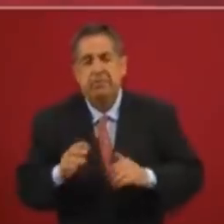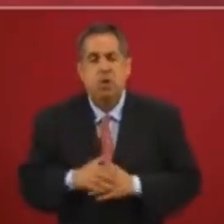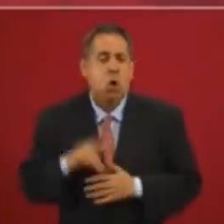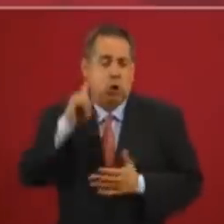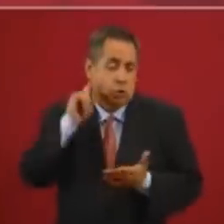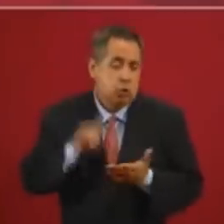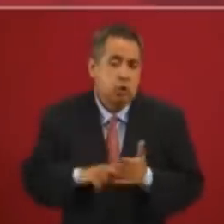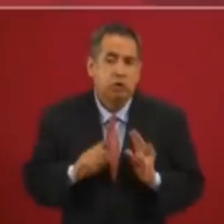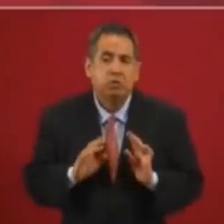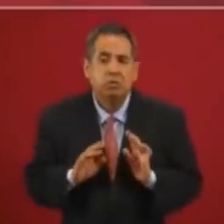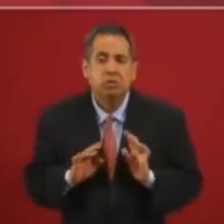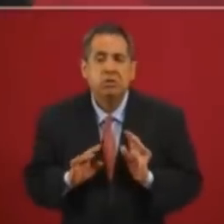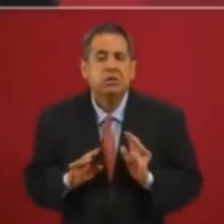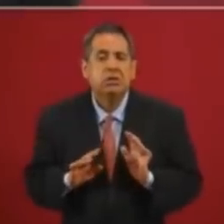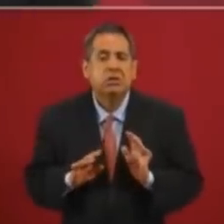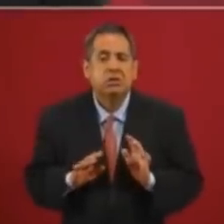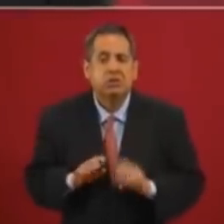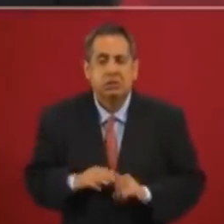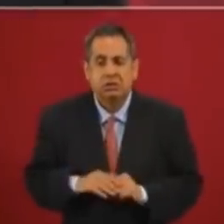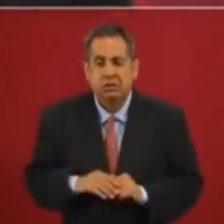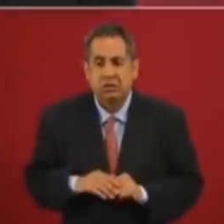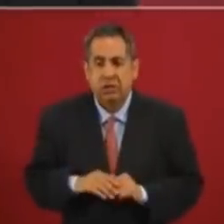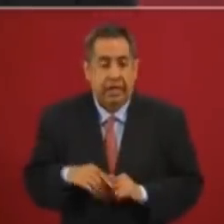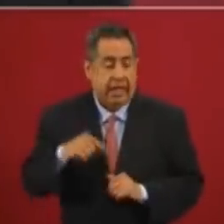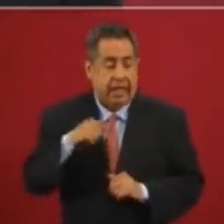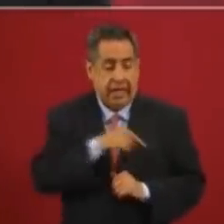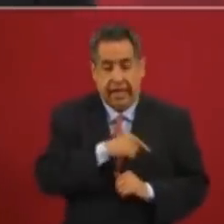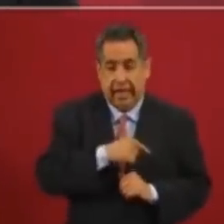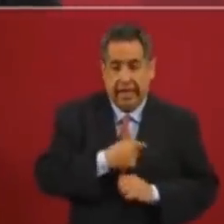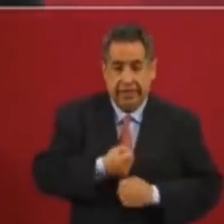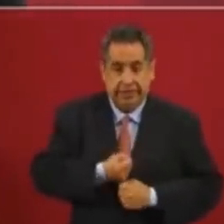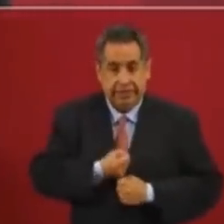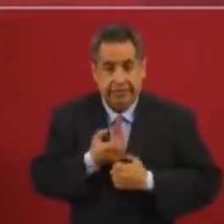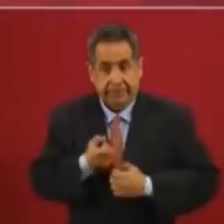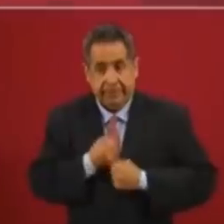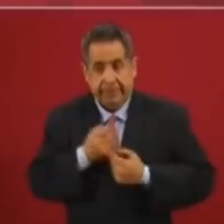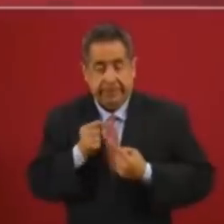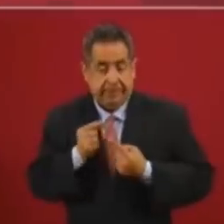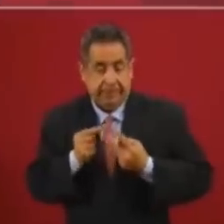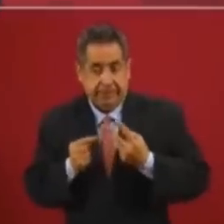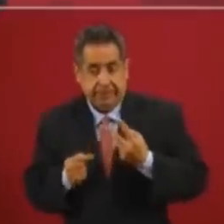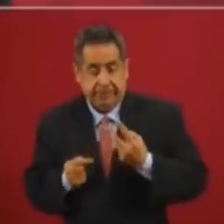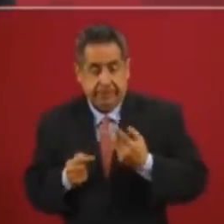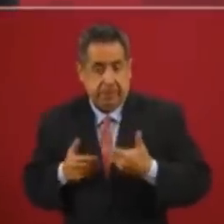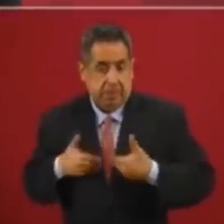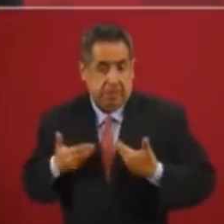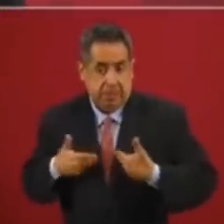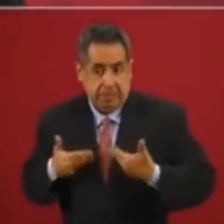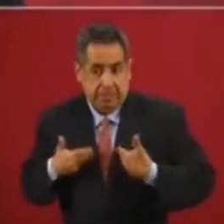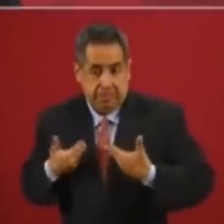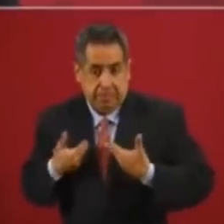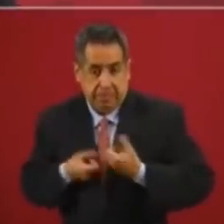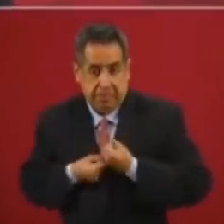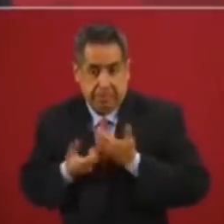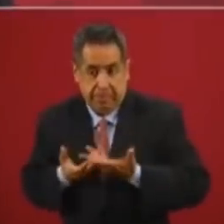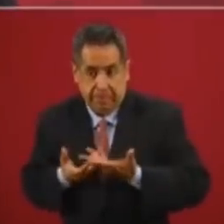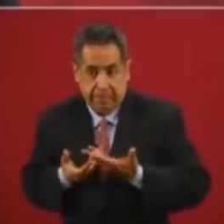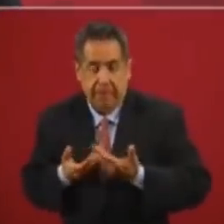Yo creo que con lo que ha informado, con lo que dio a